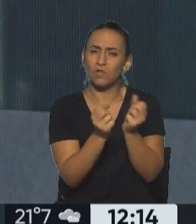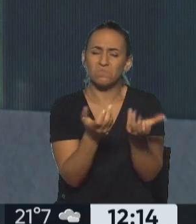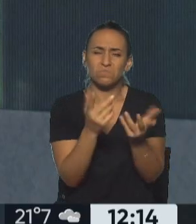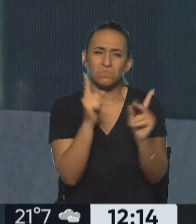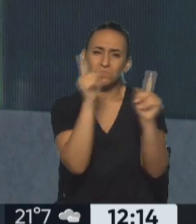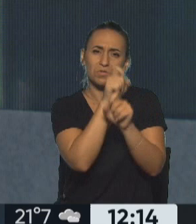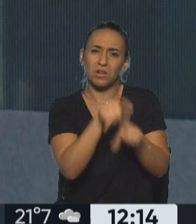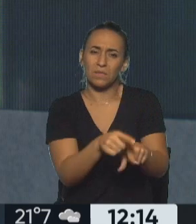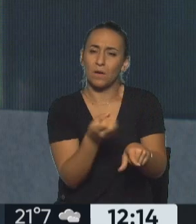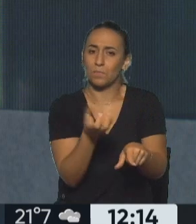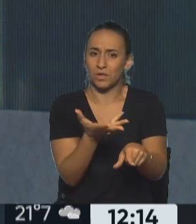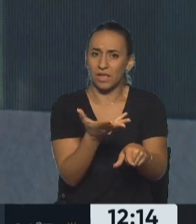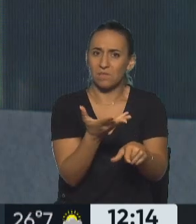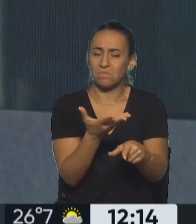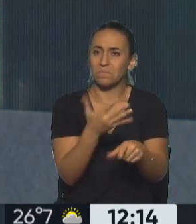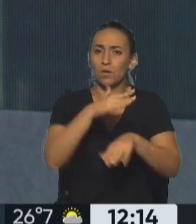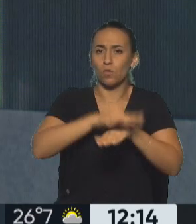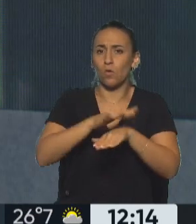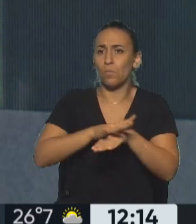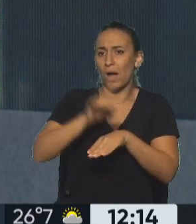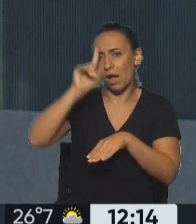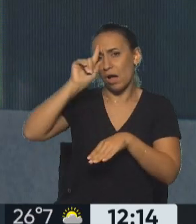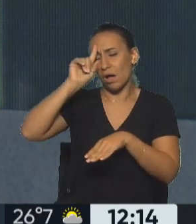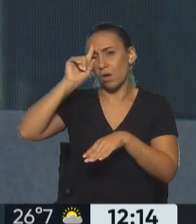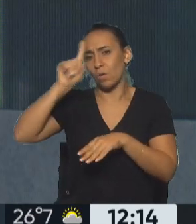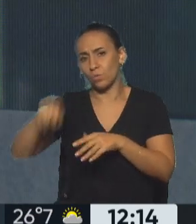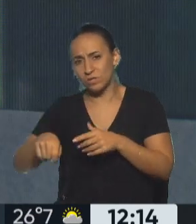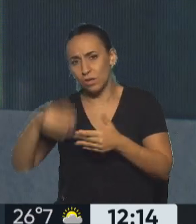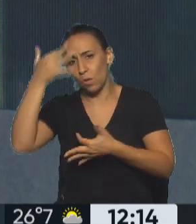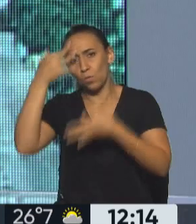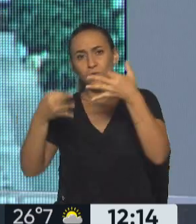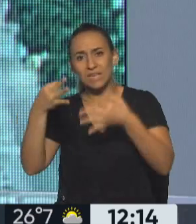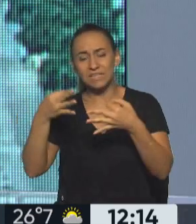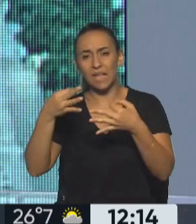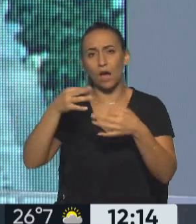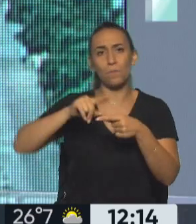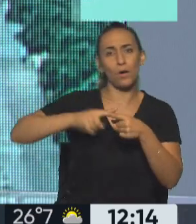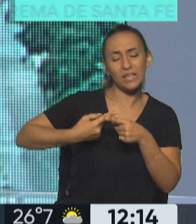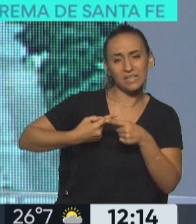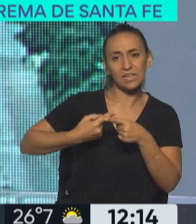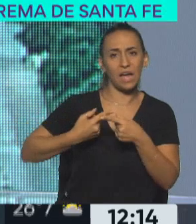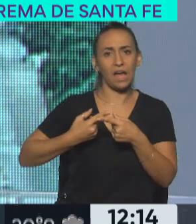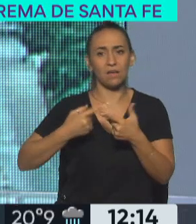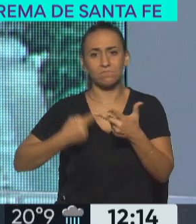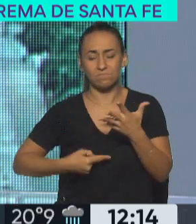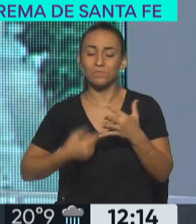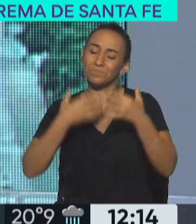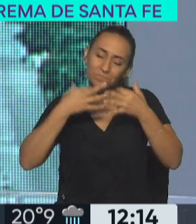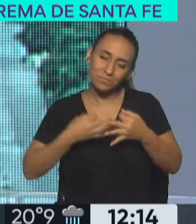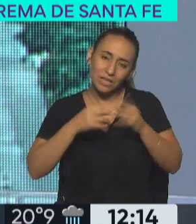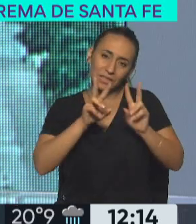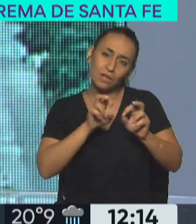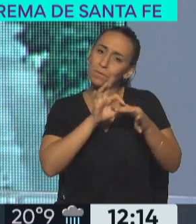judicial, política o una combinación de los dos poderes. No, básicamente obedece a una cuestión esencialmente política.